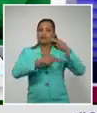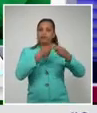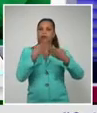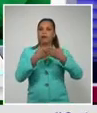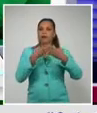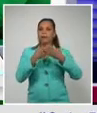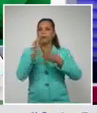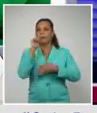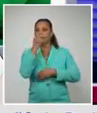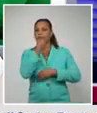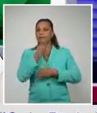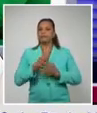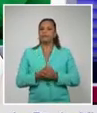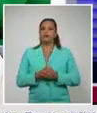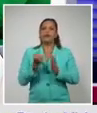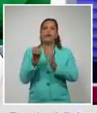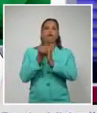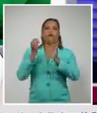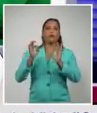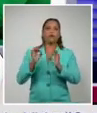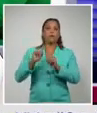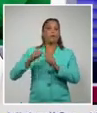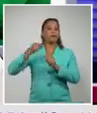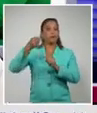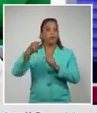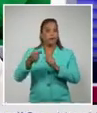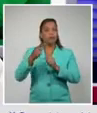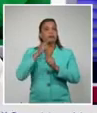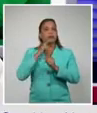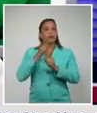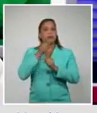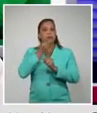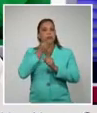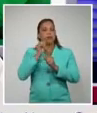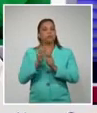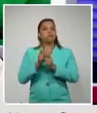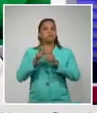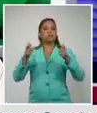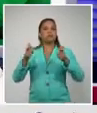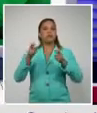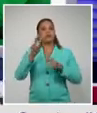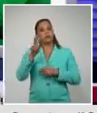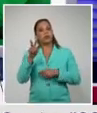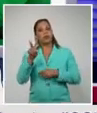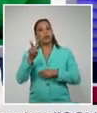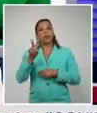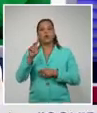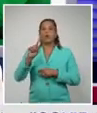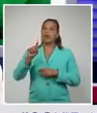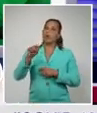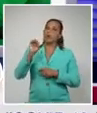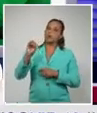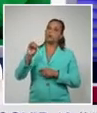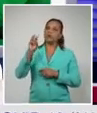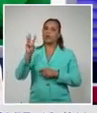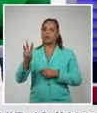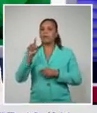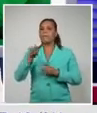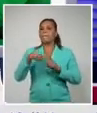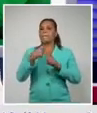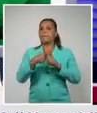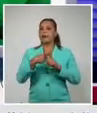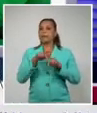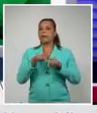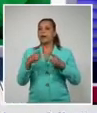país y que próximamente debe incrementarse en 2 o 3 más para lograr